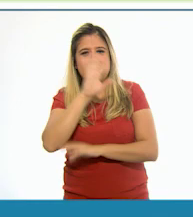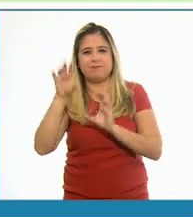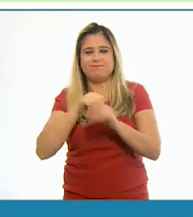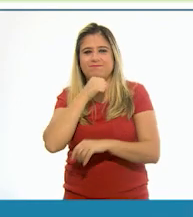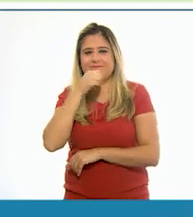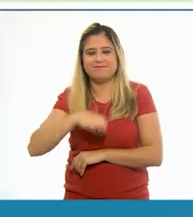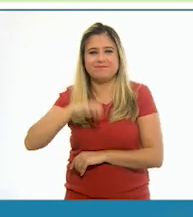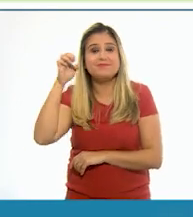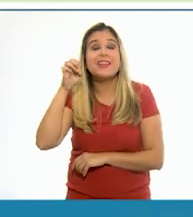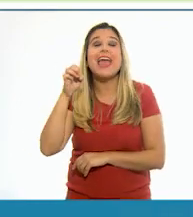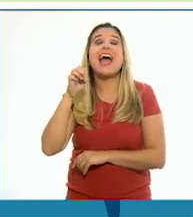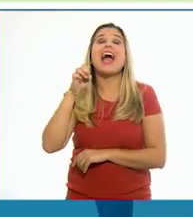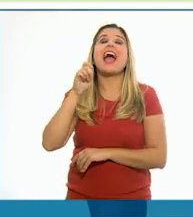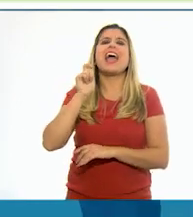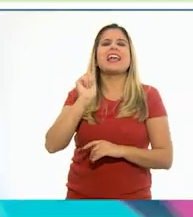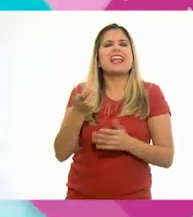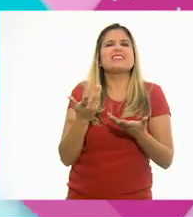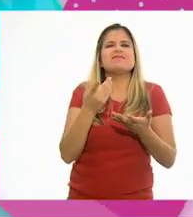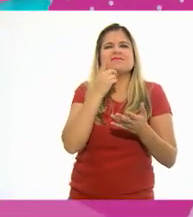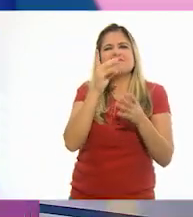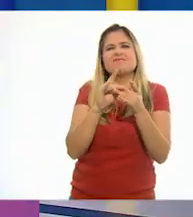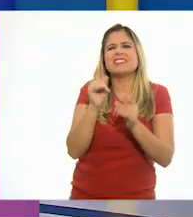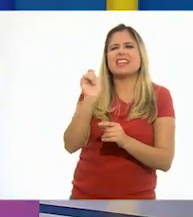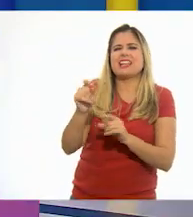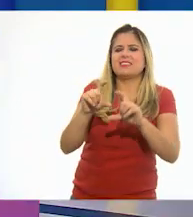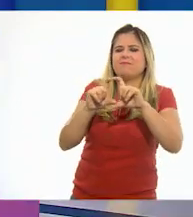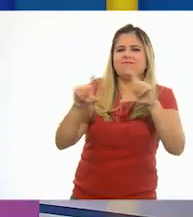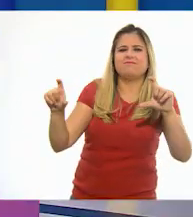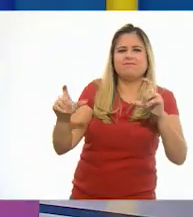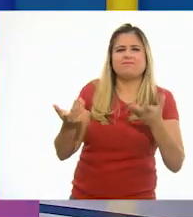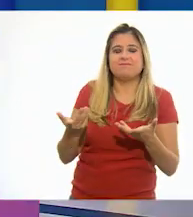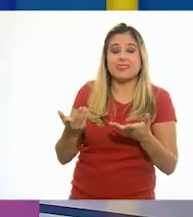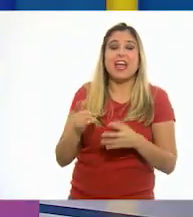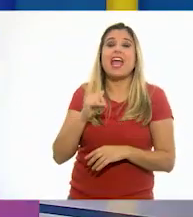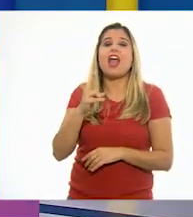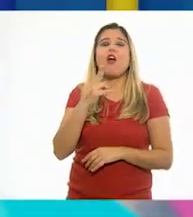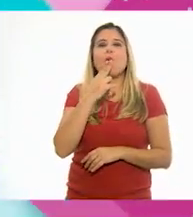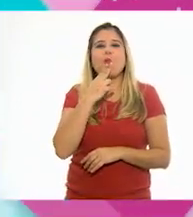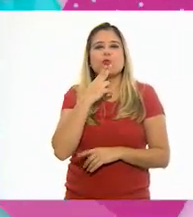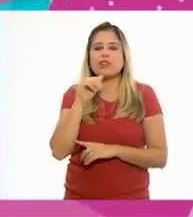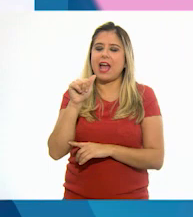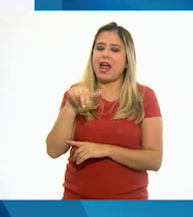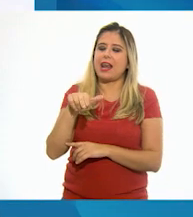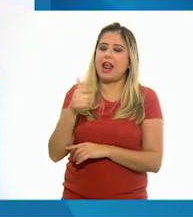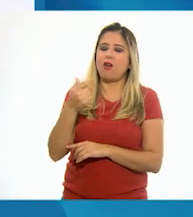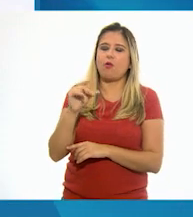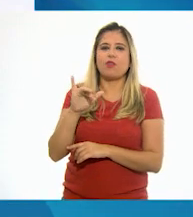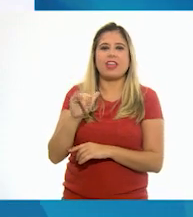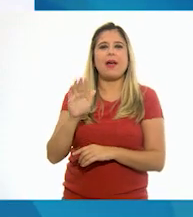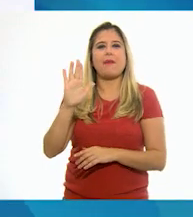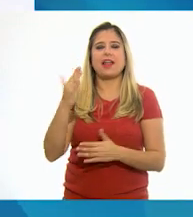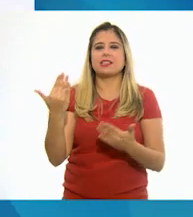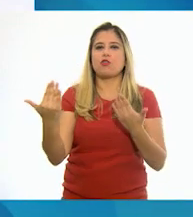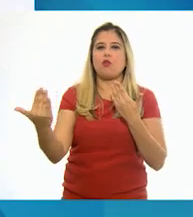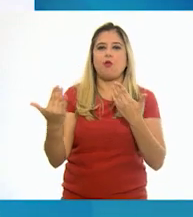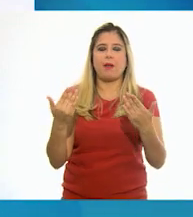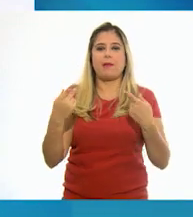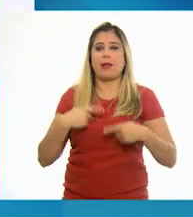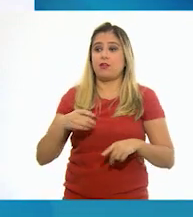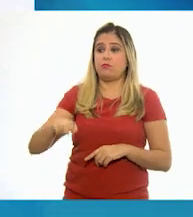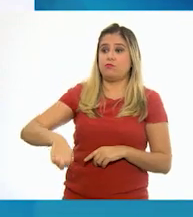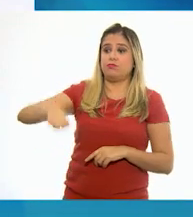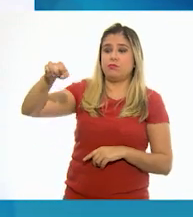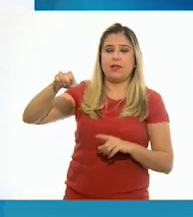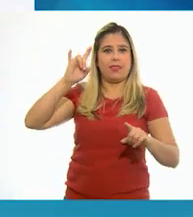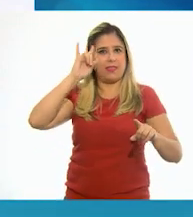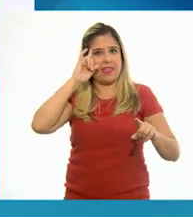este refrán y qué nos querrá decir? Bueno, pues usa la analogía, porque compara a las personas viejas y mayores con